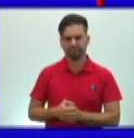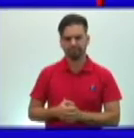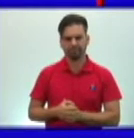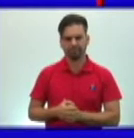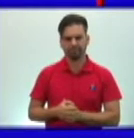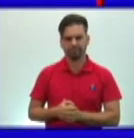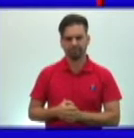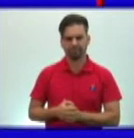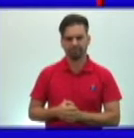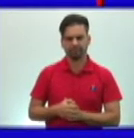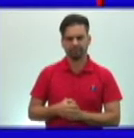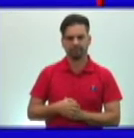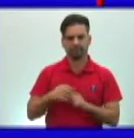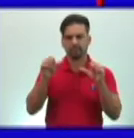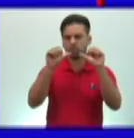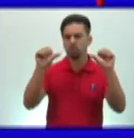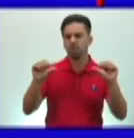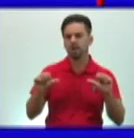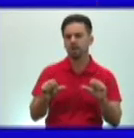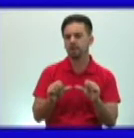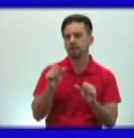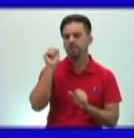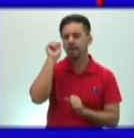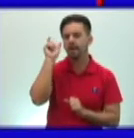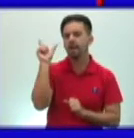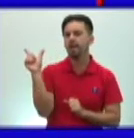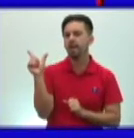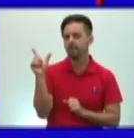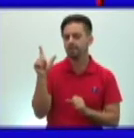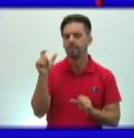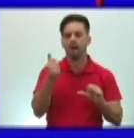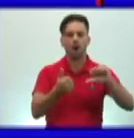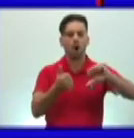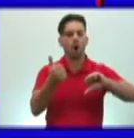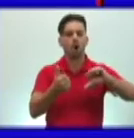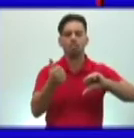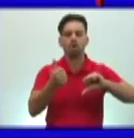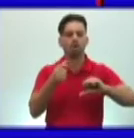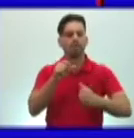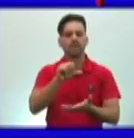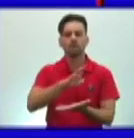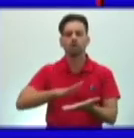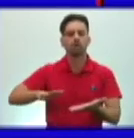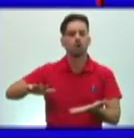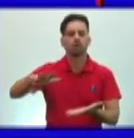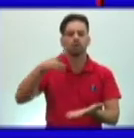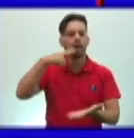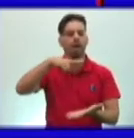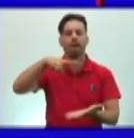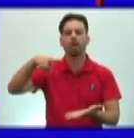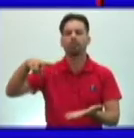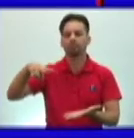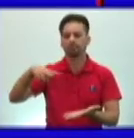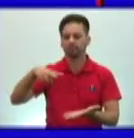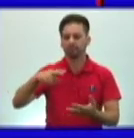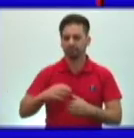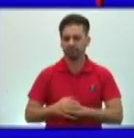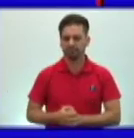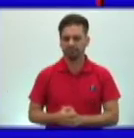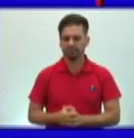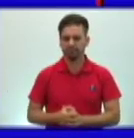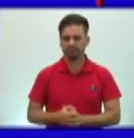de ideas que se expresa a través de los comportamientos. Partimos evidentemente del concepto para ser